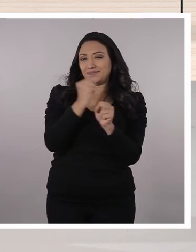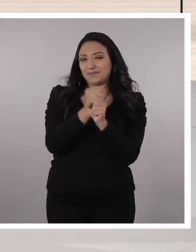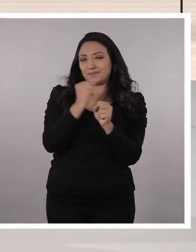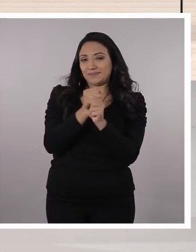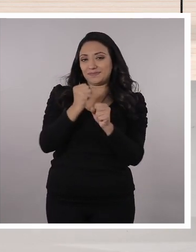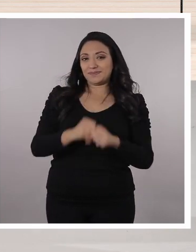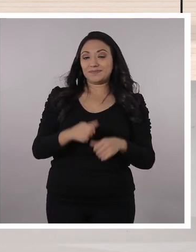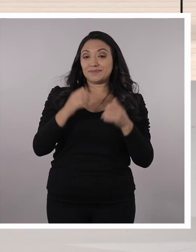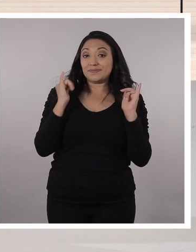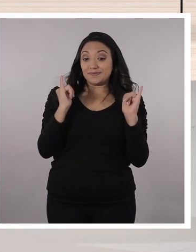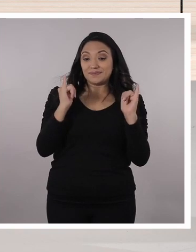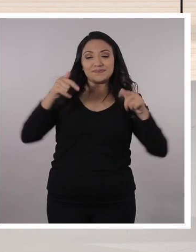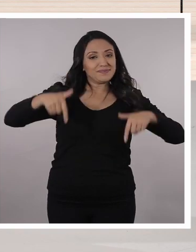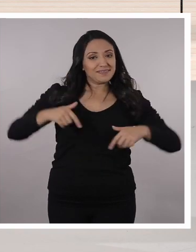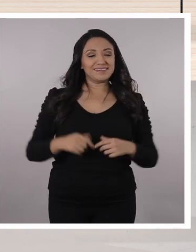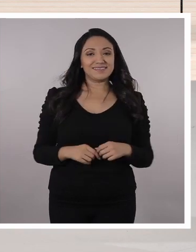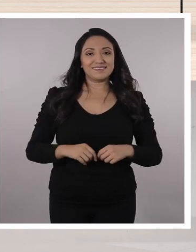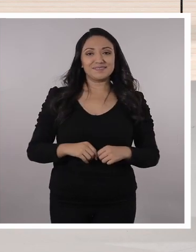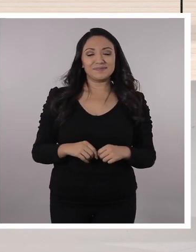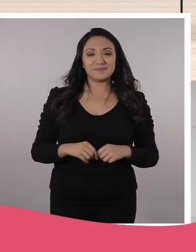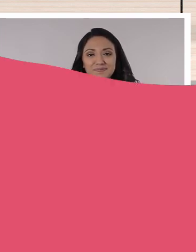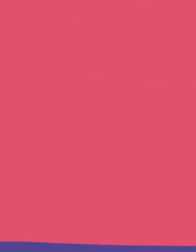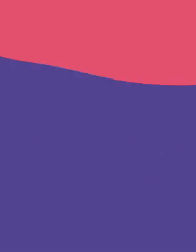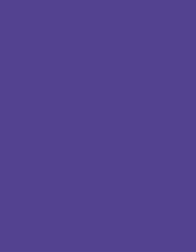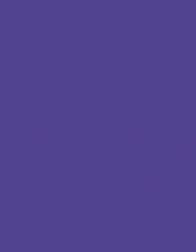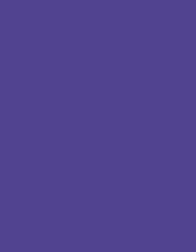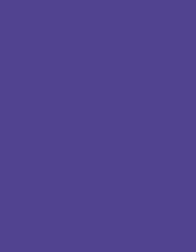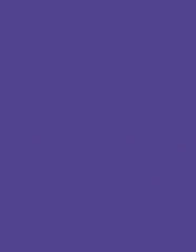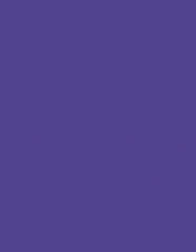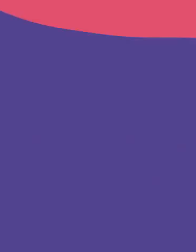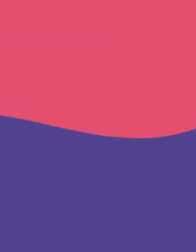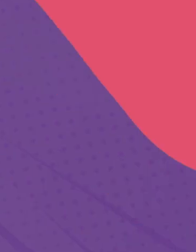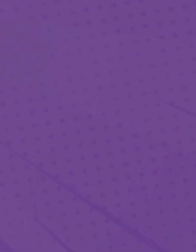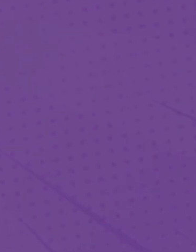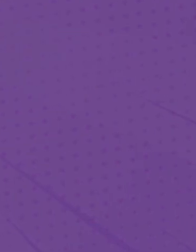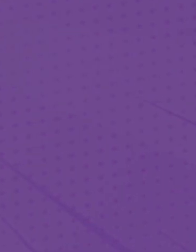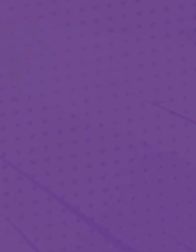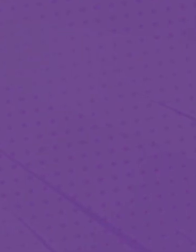aquí unidos, aprendiendo y divirtiéndonos.